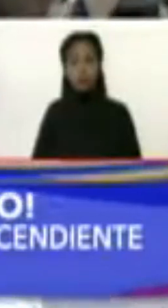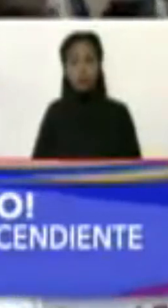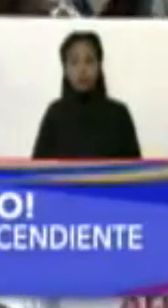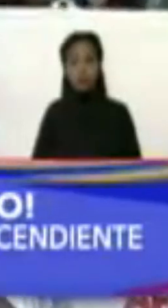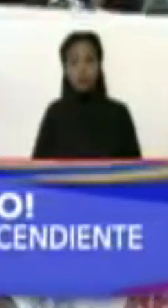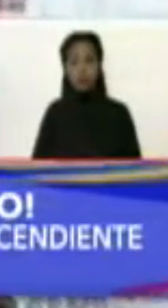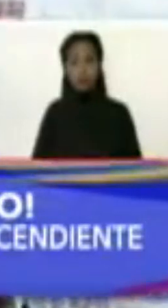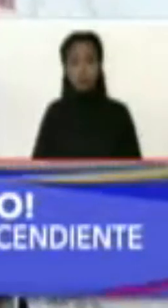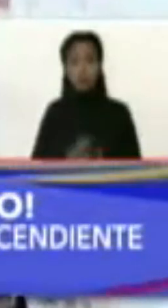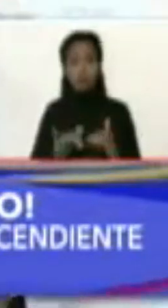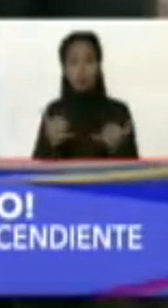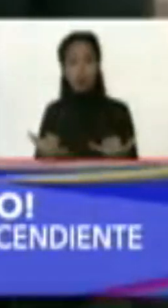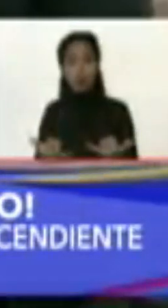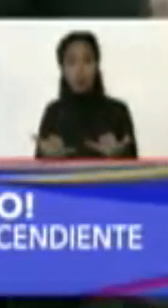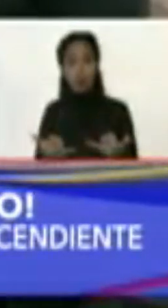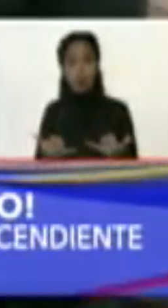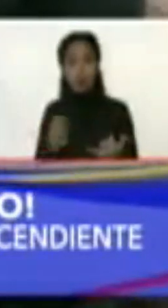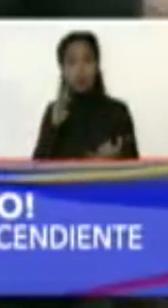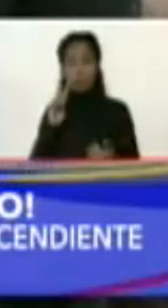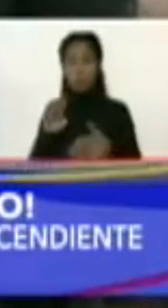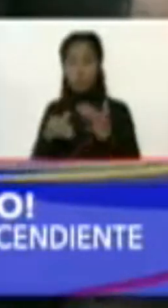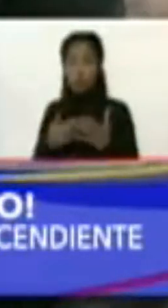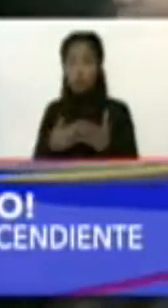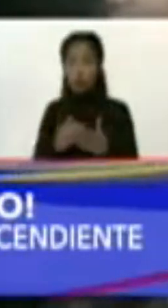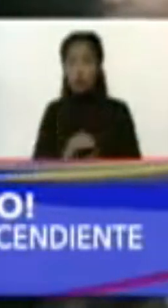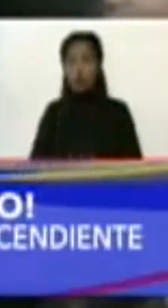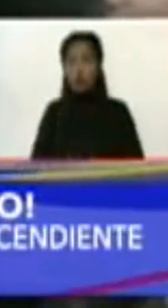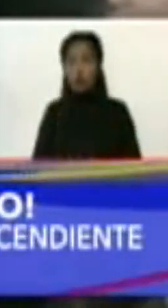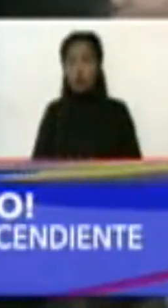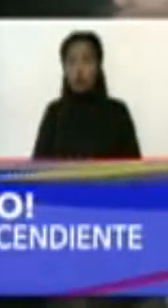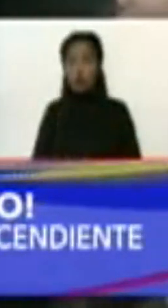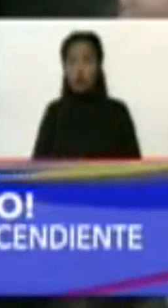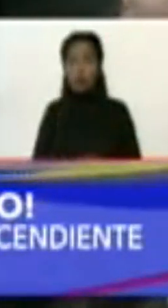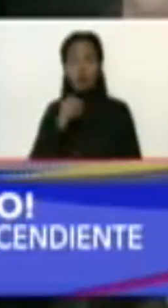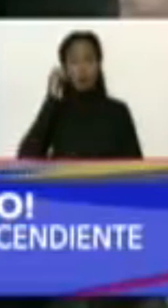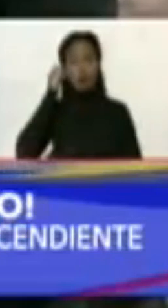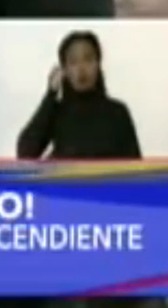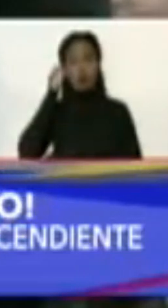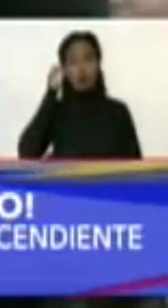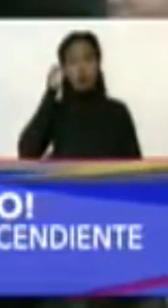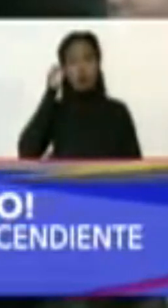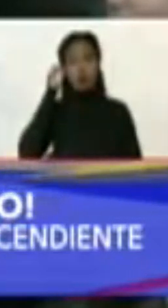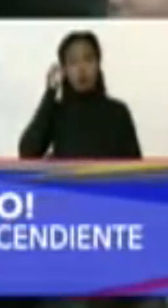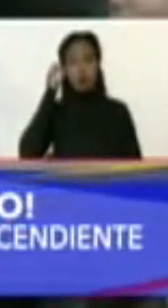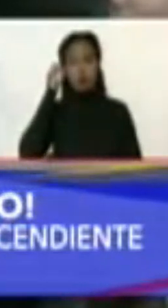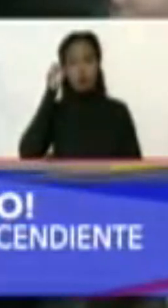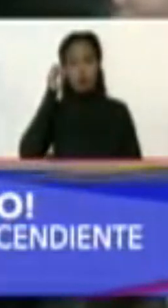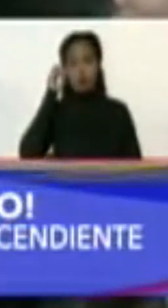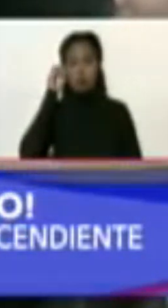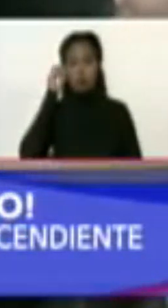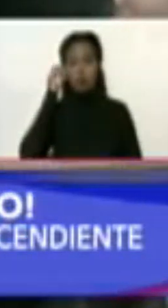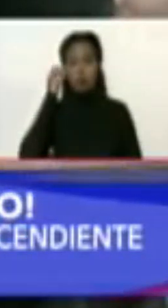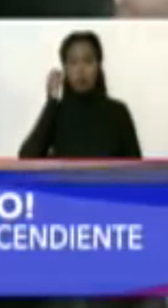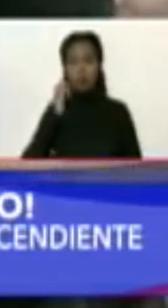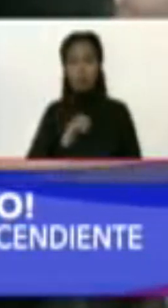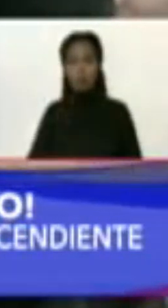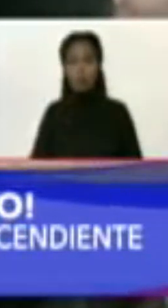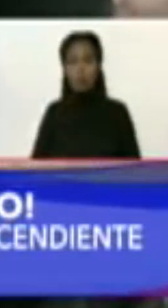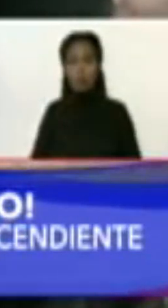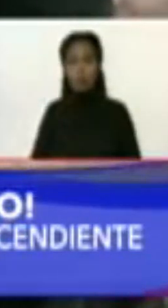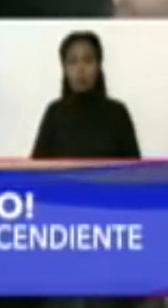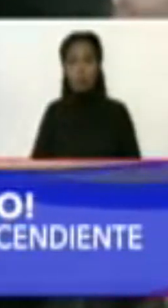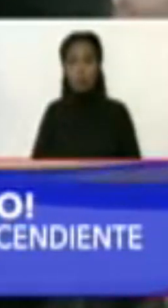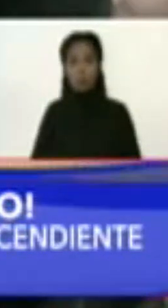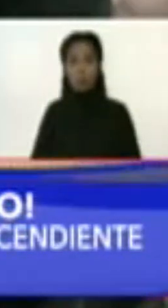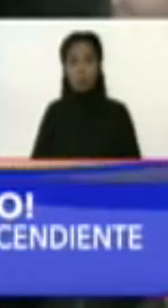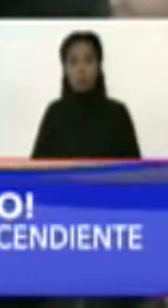Jodi a nous prend la parole en créole. Hoy, parce que c'est langue ça qui te soude nous ensemble pour nous te libérer tête